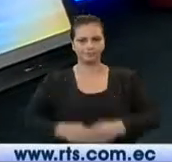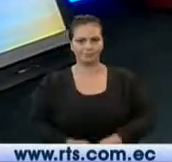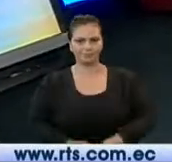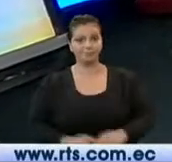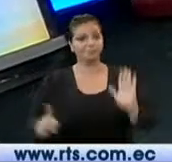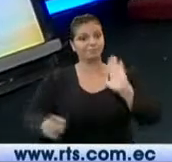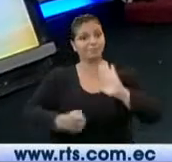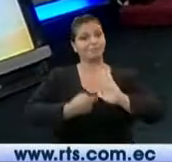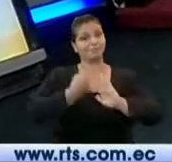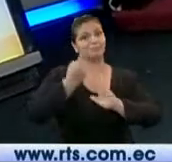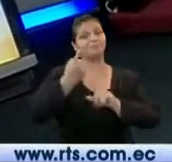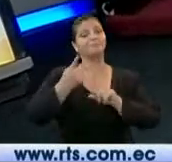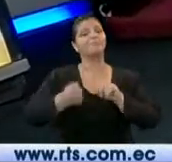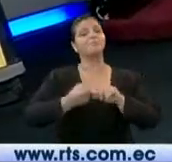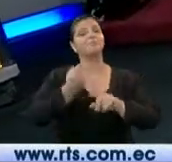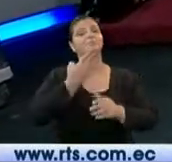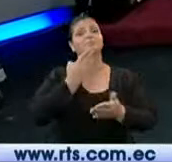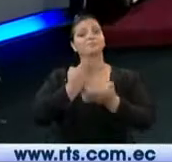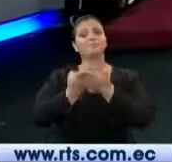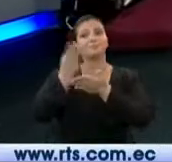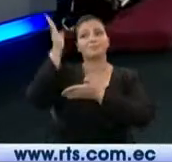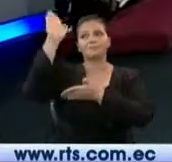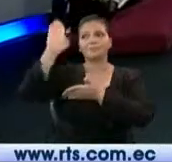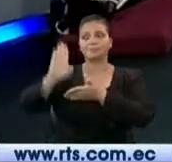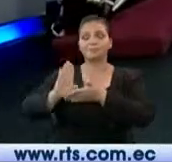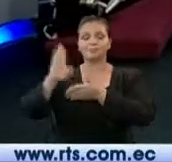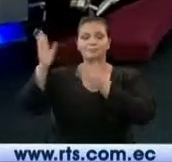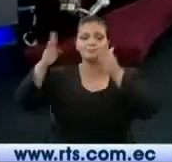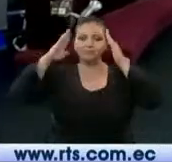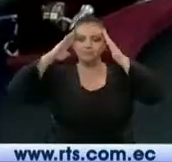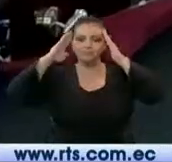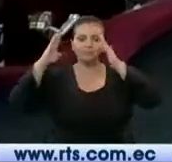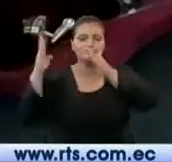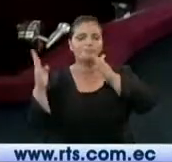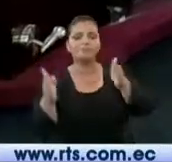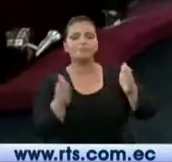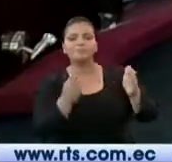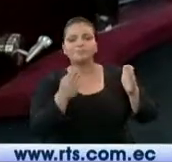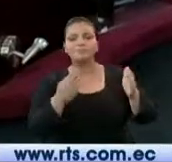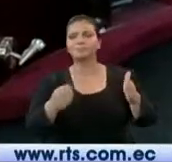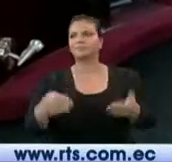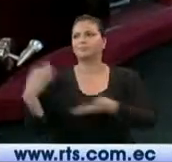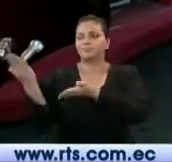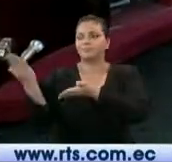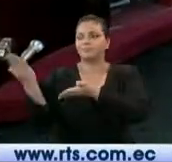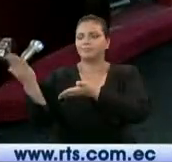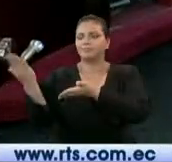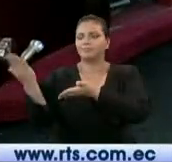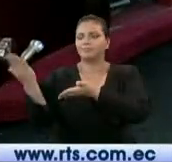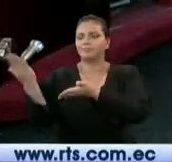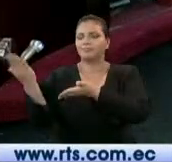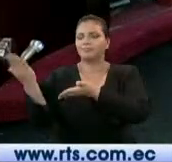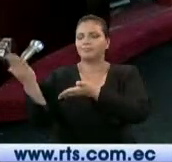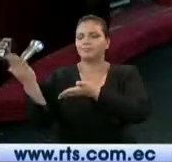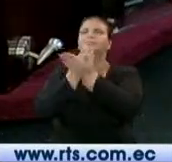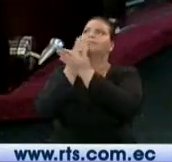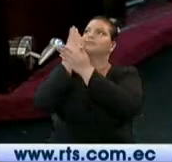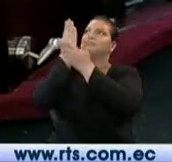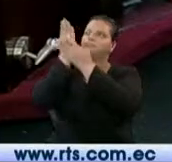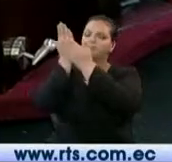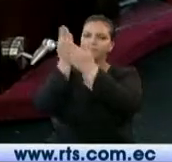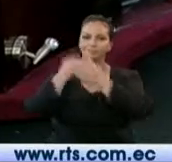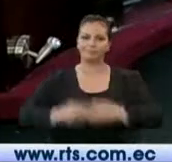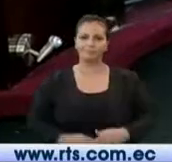Dios, claro, por todo lo que hace por nosotros y por este nuevo día de oportunidades que nos brinda, y agradecerle al Señor. Si bien es